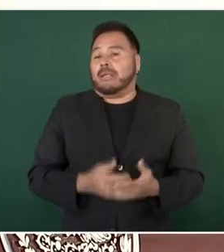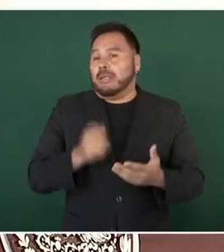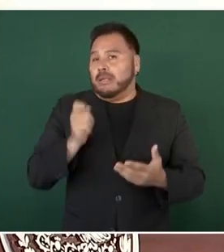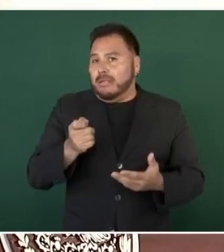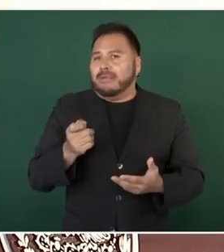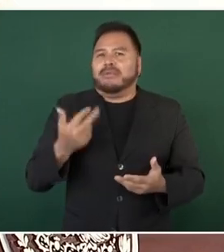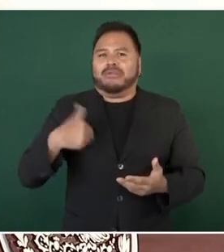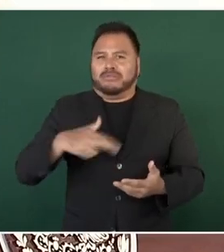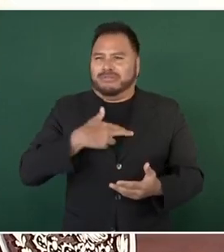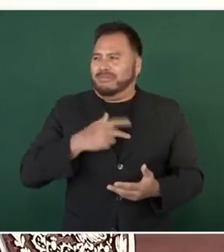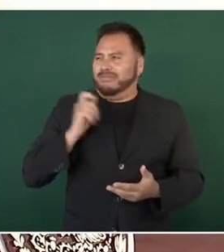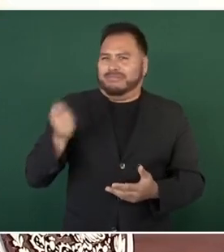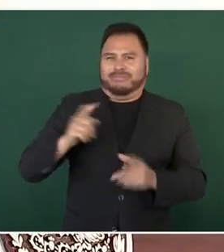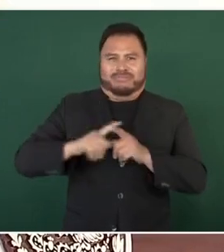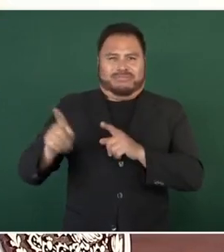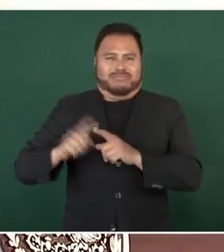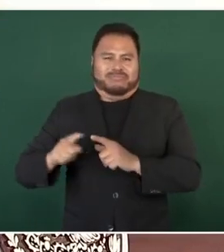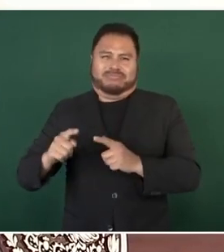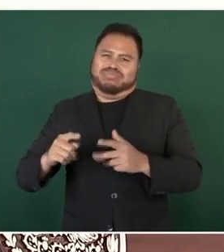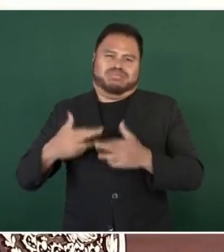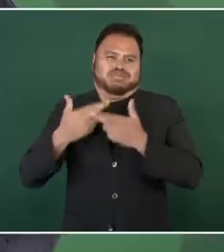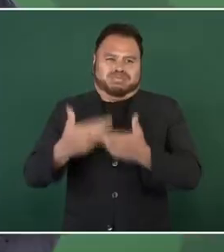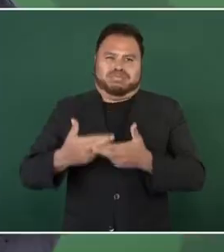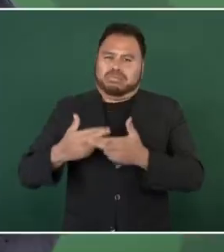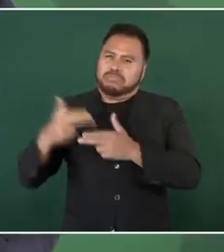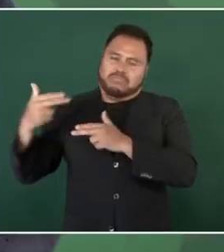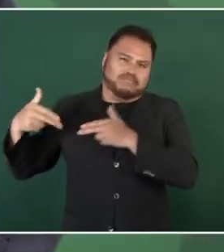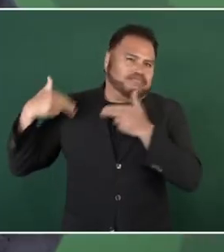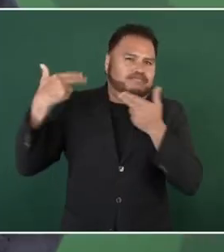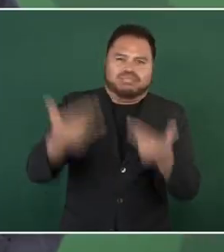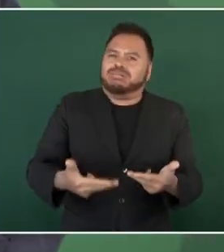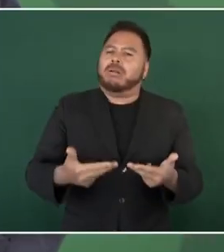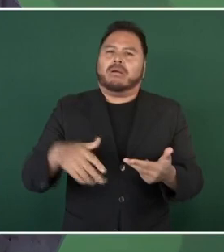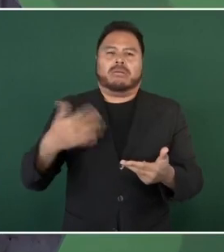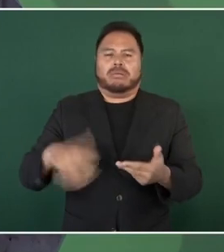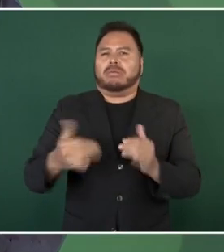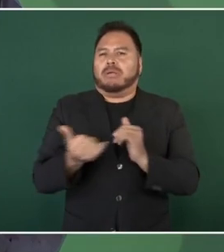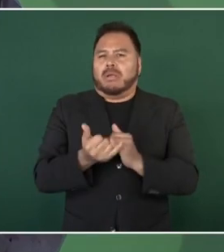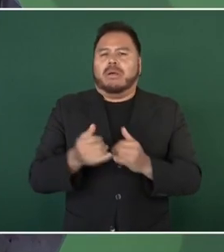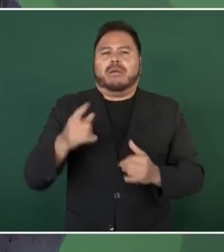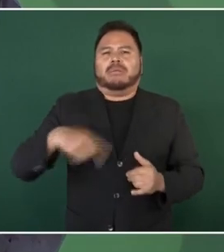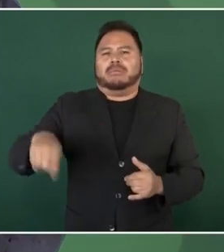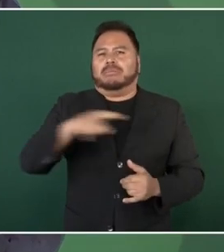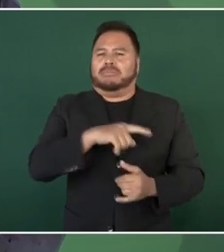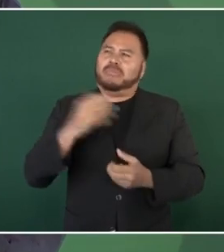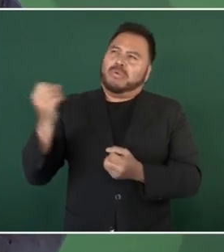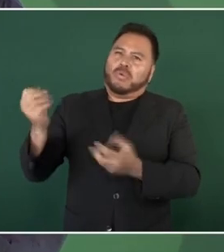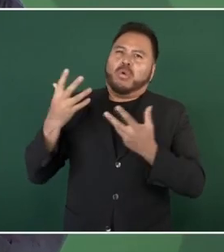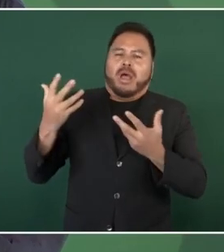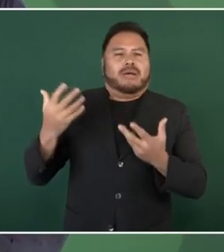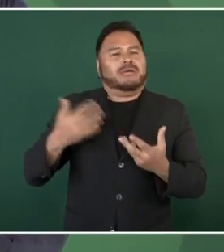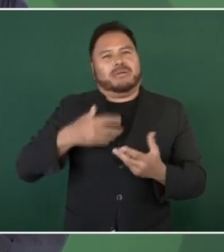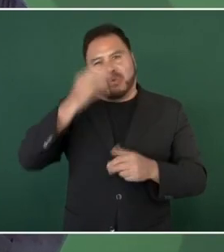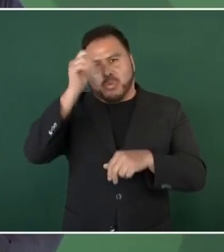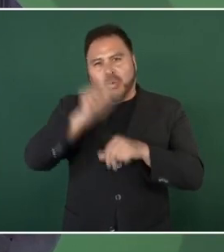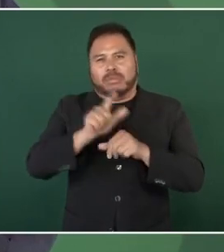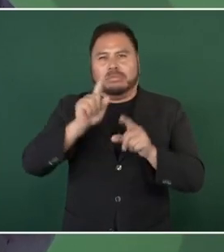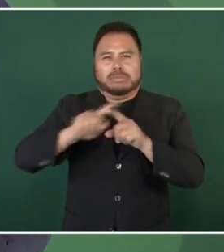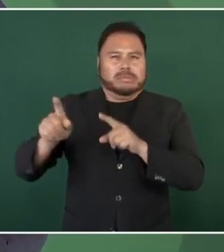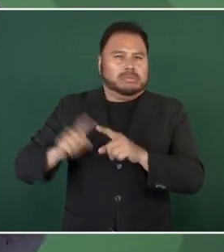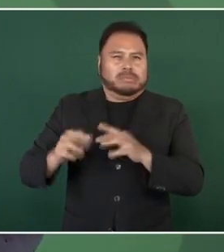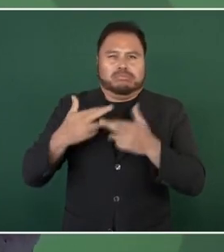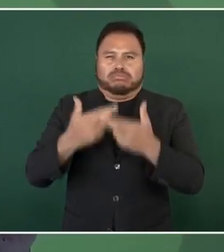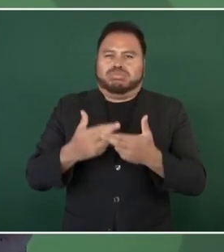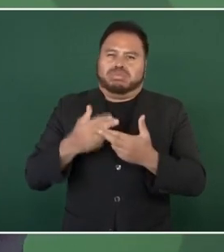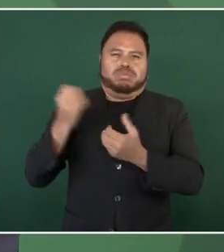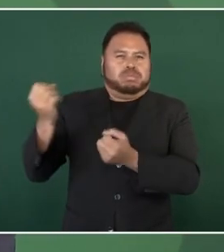somos herederos de grandes civilizaciones que